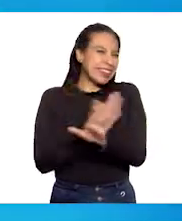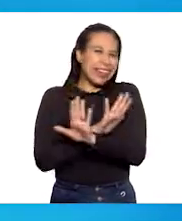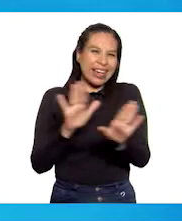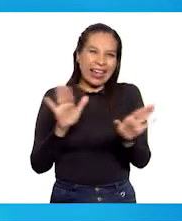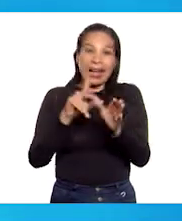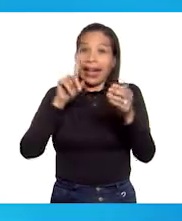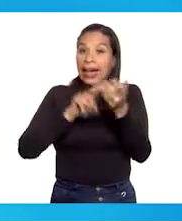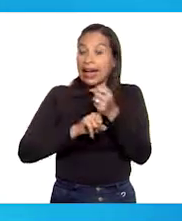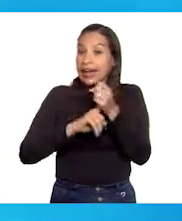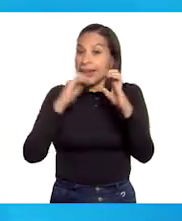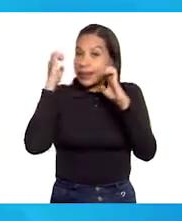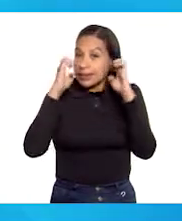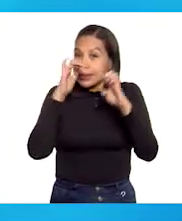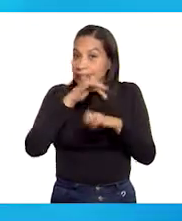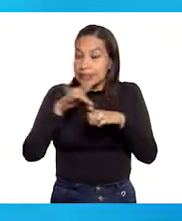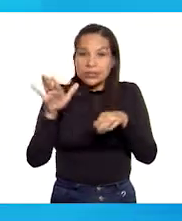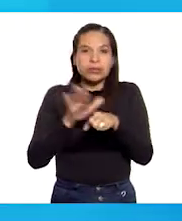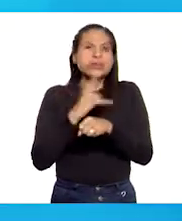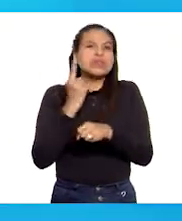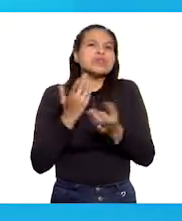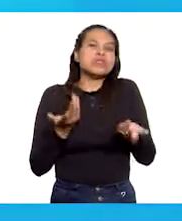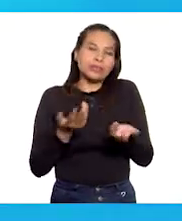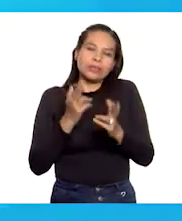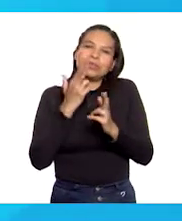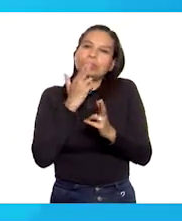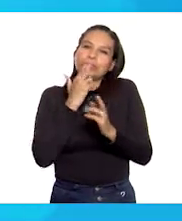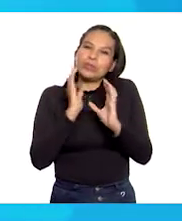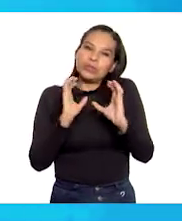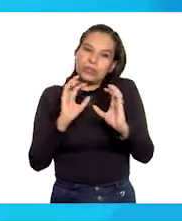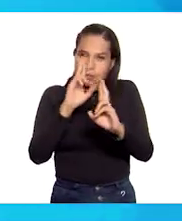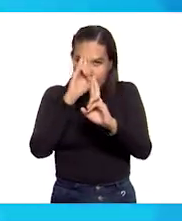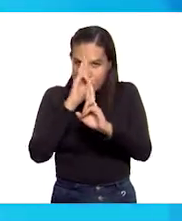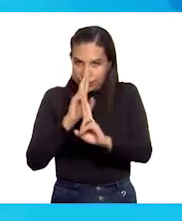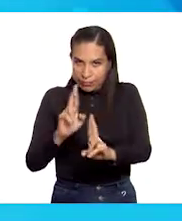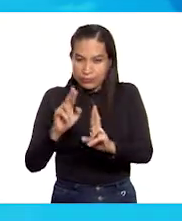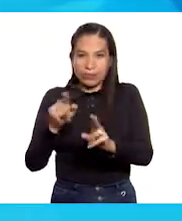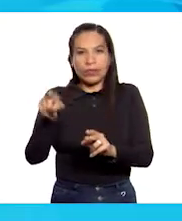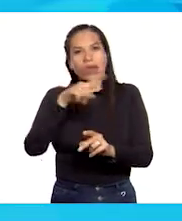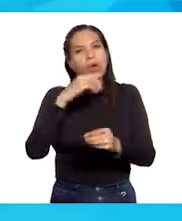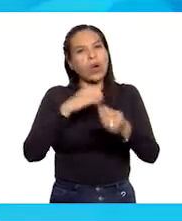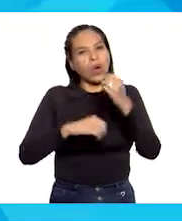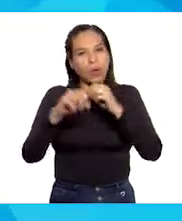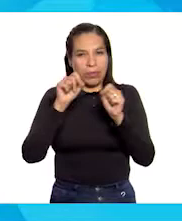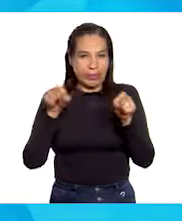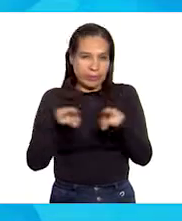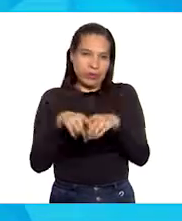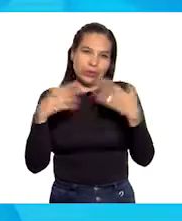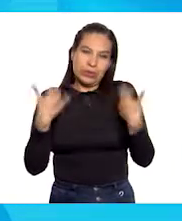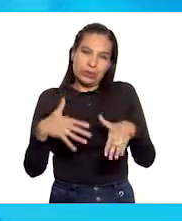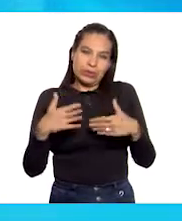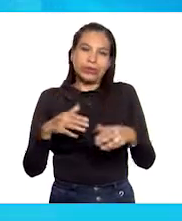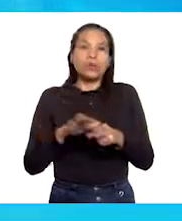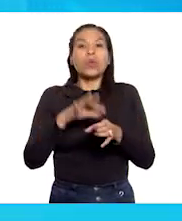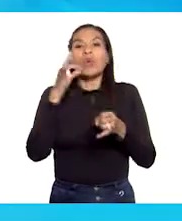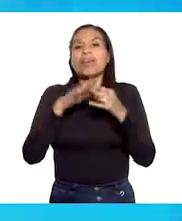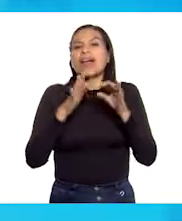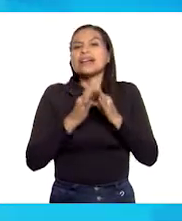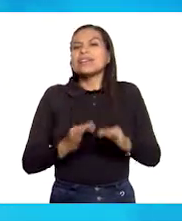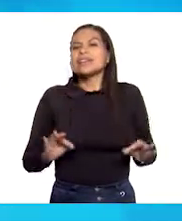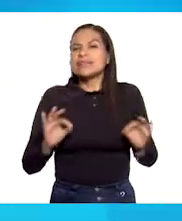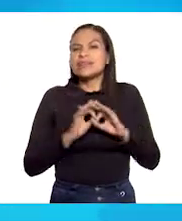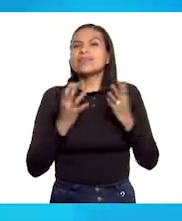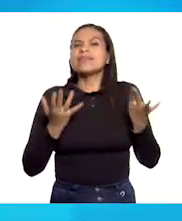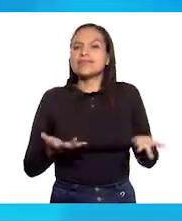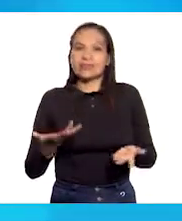exhibidas dentro de las exposiciones. Esto por conservación y por respeto hacia las obras mismas. Y lo último y lo más importante es